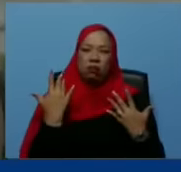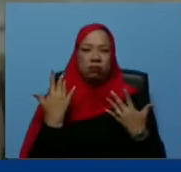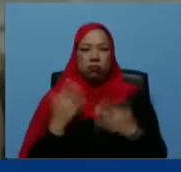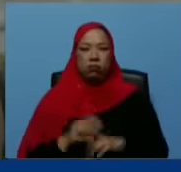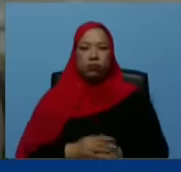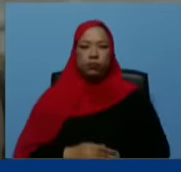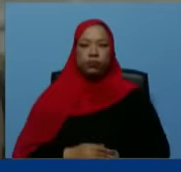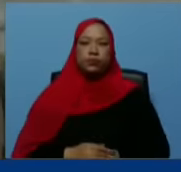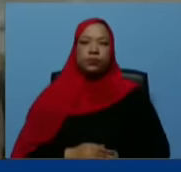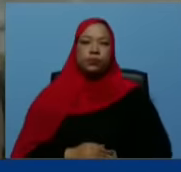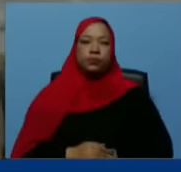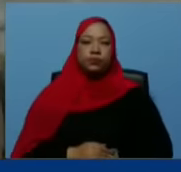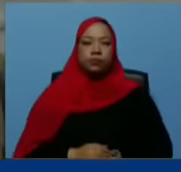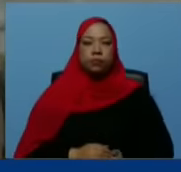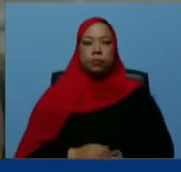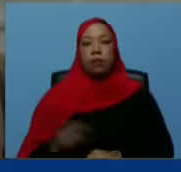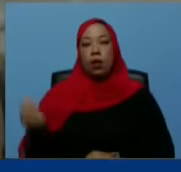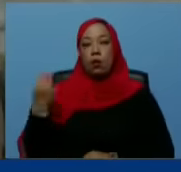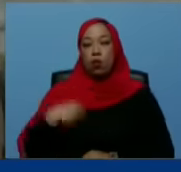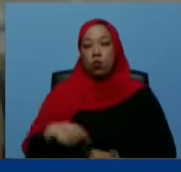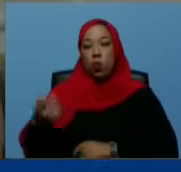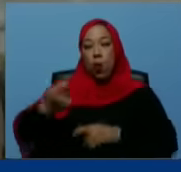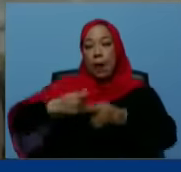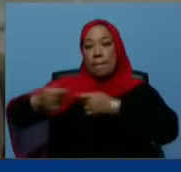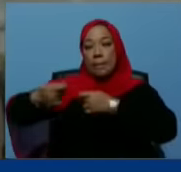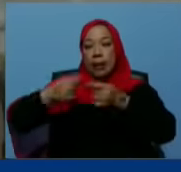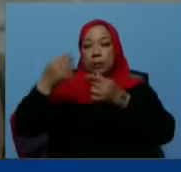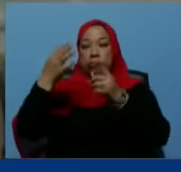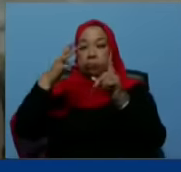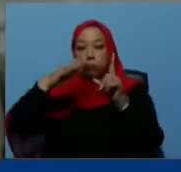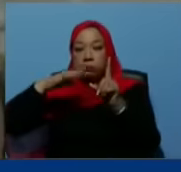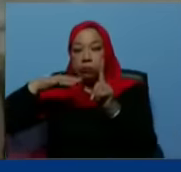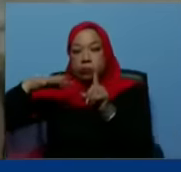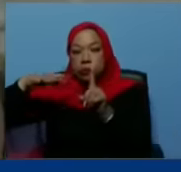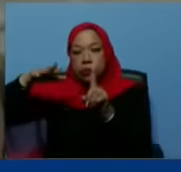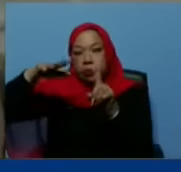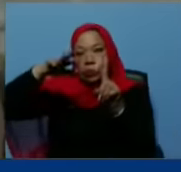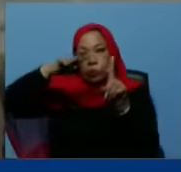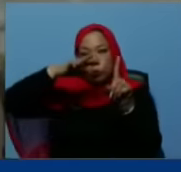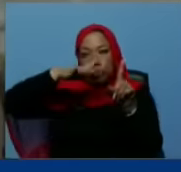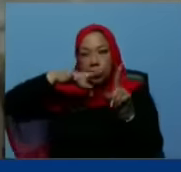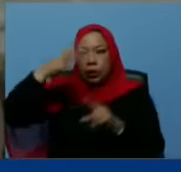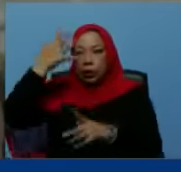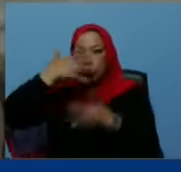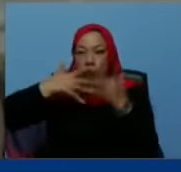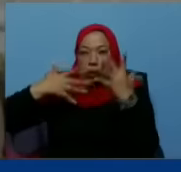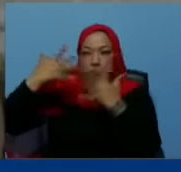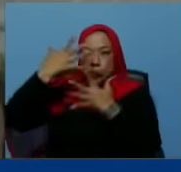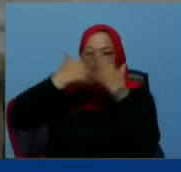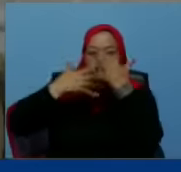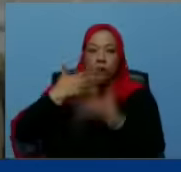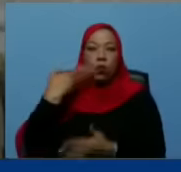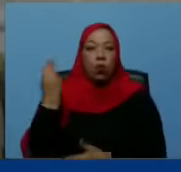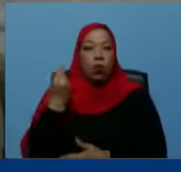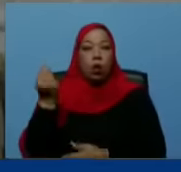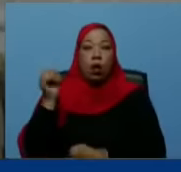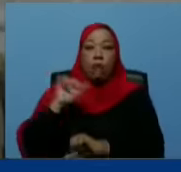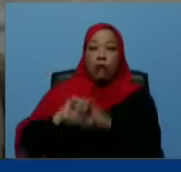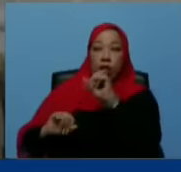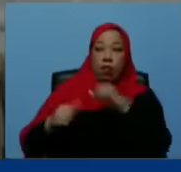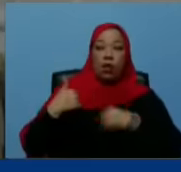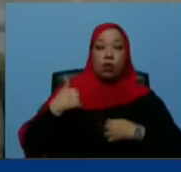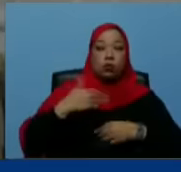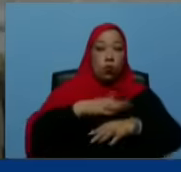operación de manipulación. Y llamo al pueblo venezolano, llamo a la juventud a enfrentar